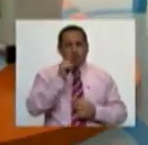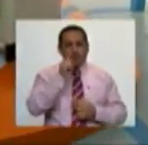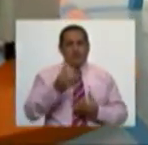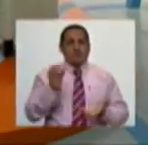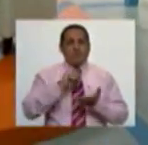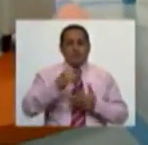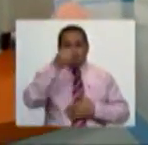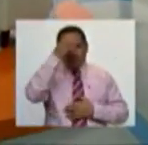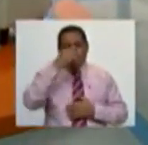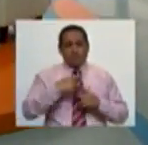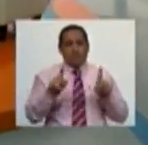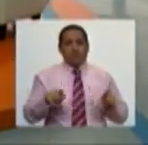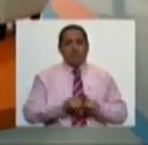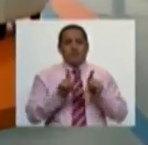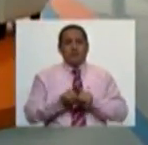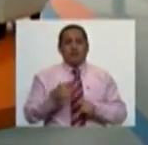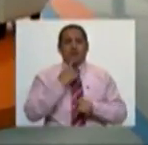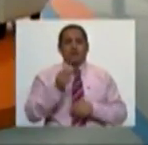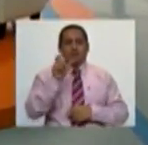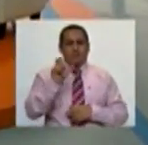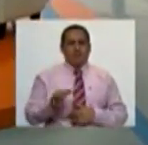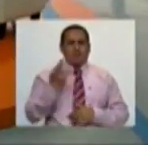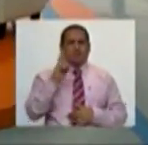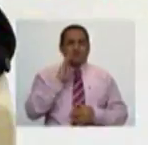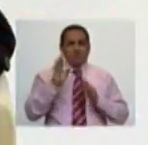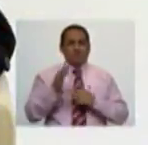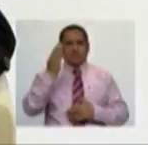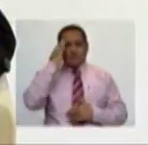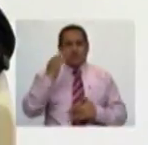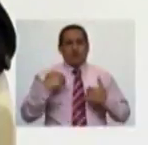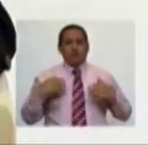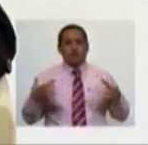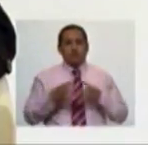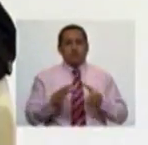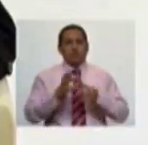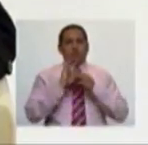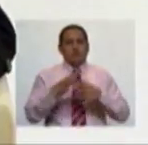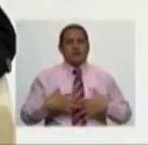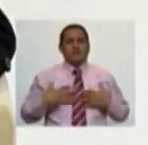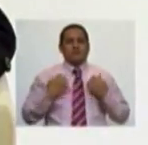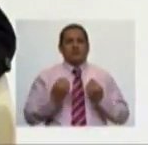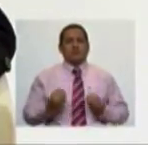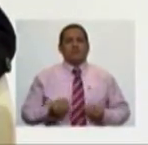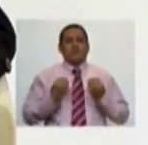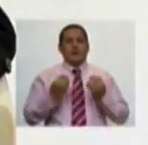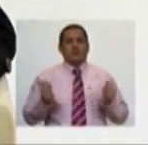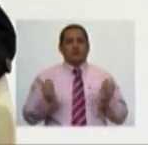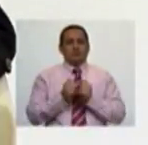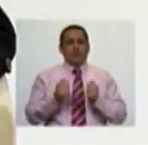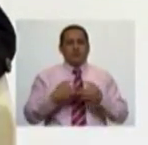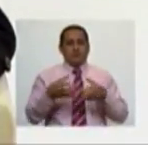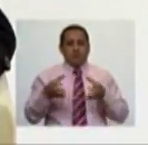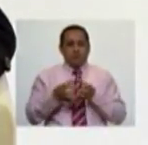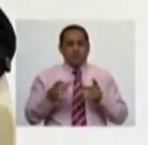cada día hay más técnicas, pero la técnica también es usada por el delincuente, de tal manera que nosotros tenemos que unir esfuerzos para